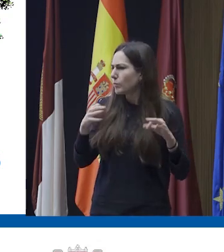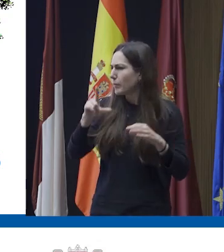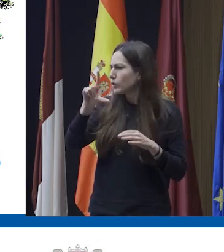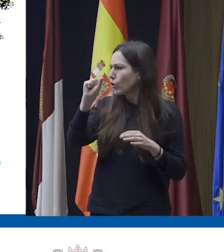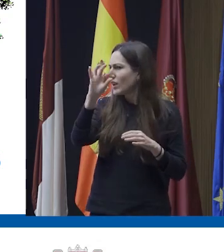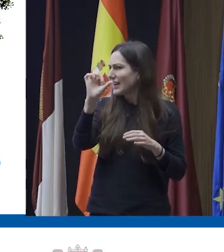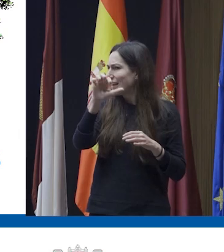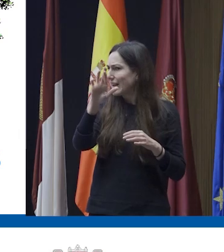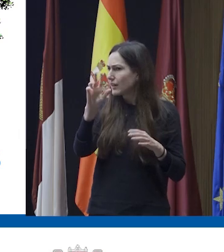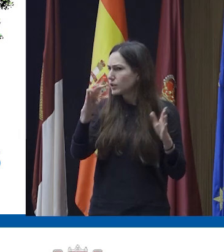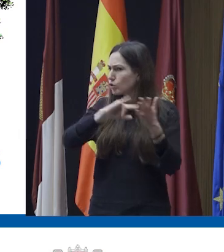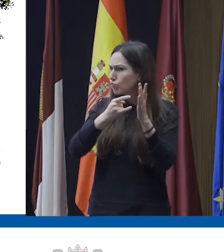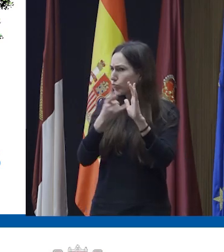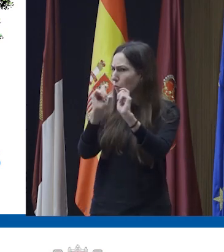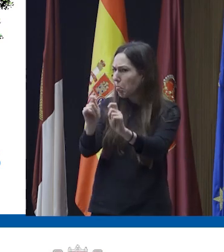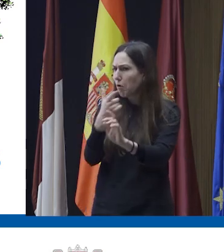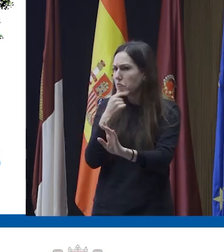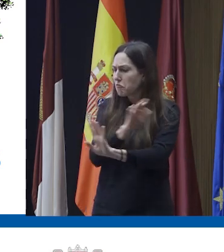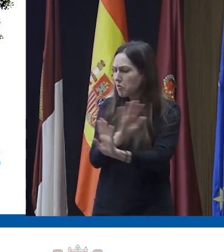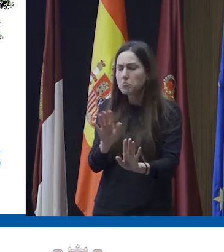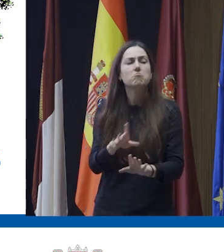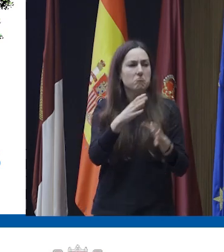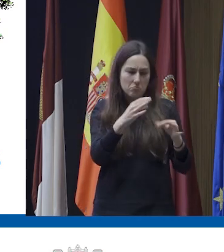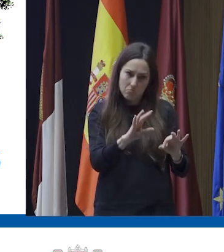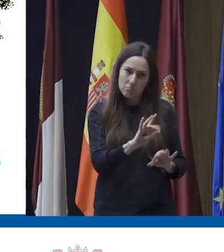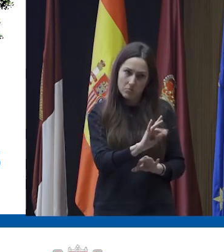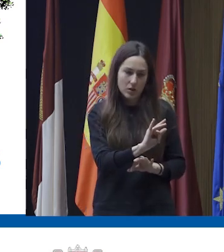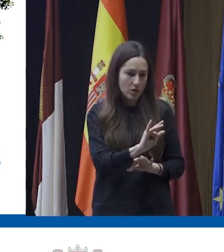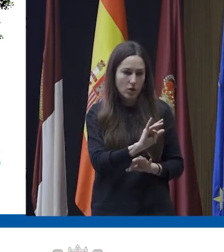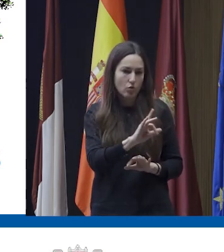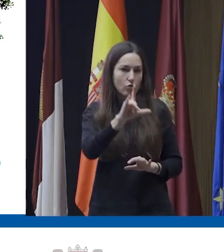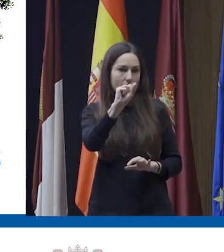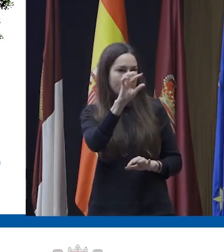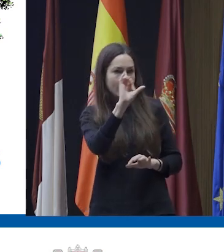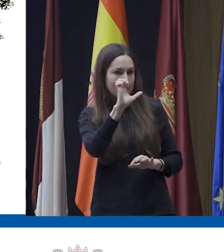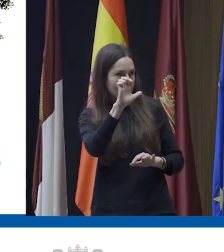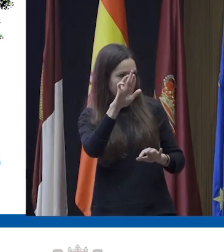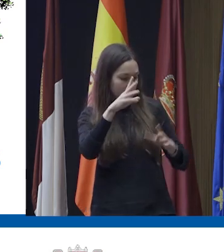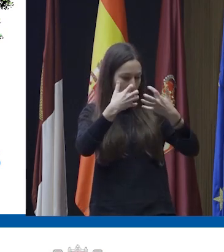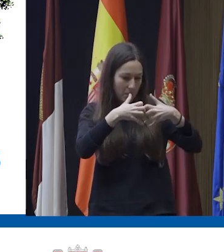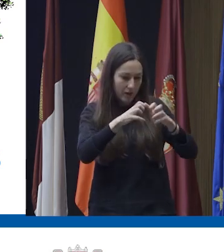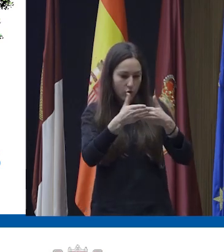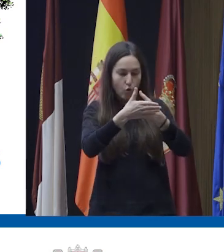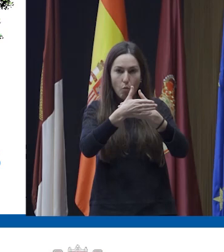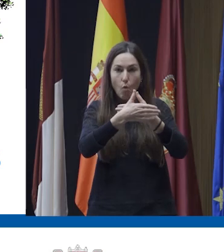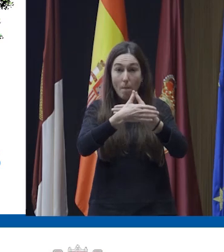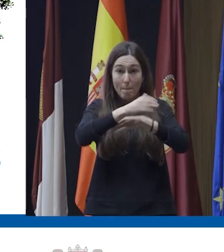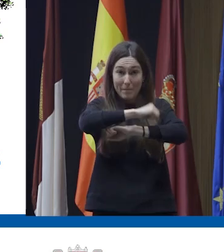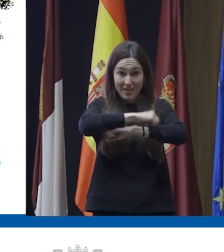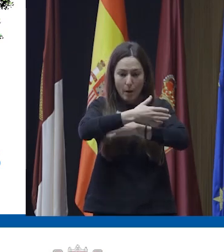se solucione el problema. Es muy sencillo, sí. Lo normal es que tú le das el láser mecánico abre una ventanita, la ventanita eso